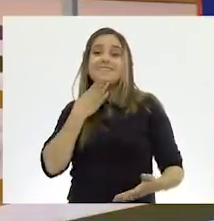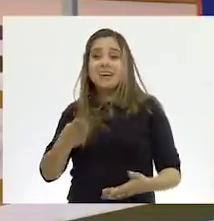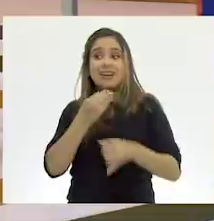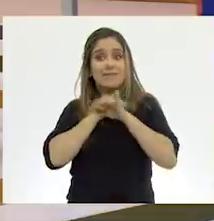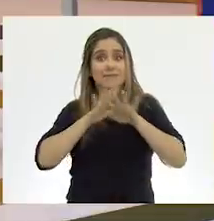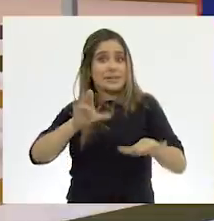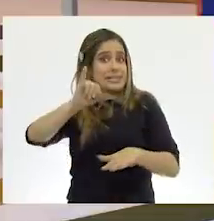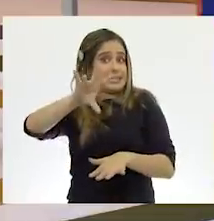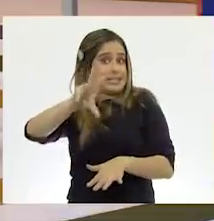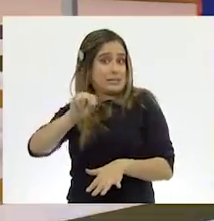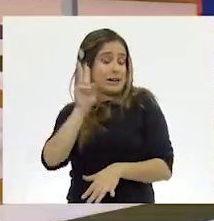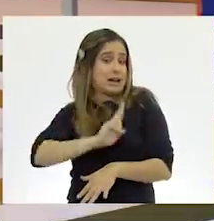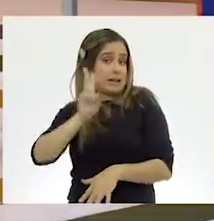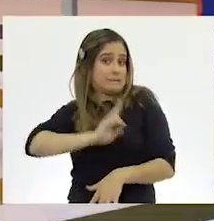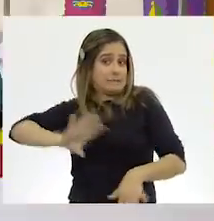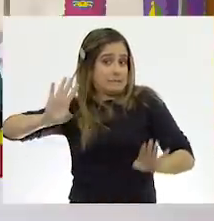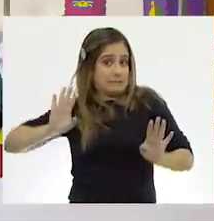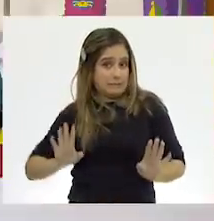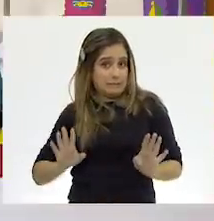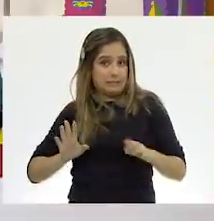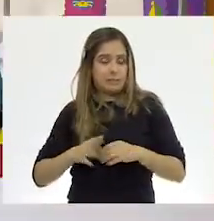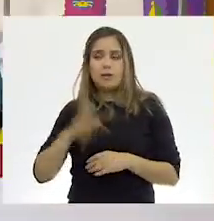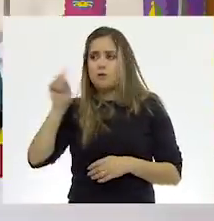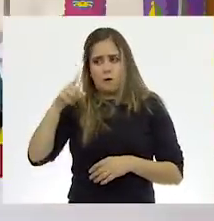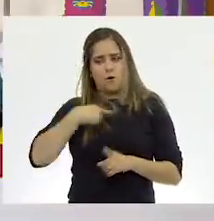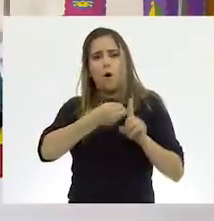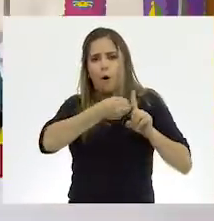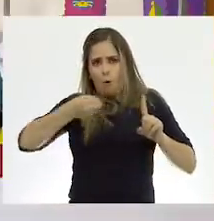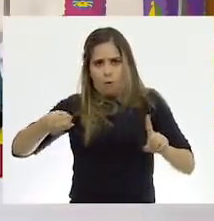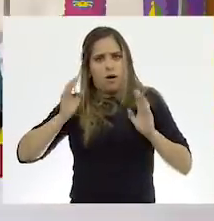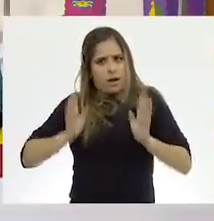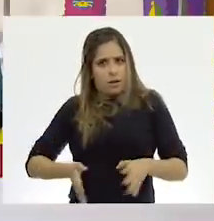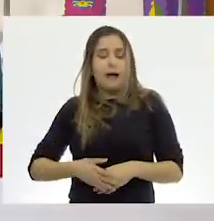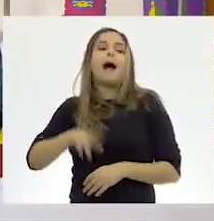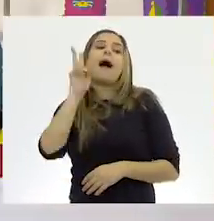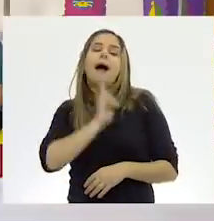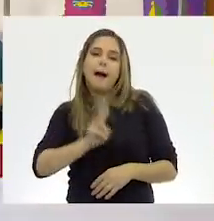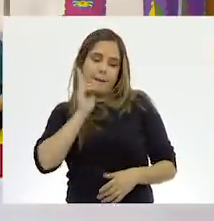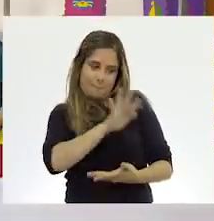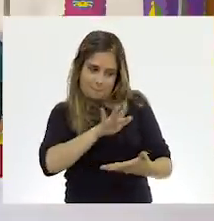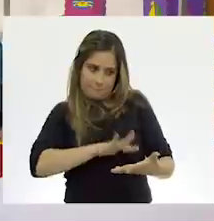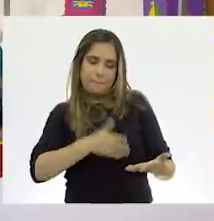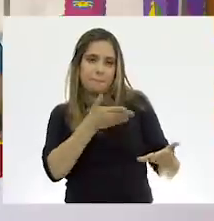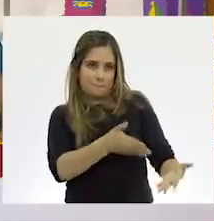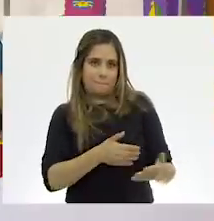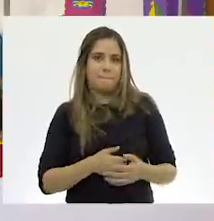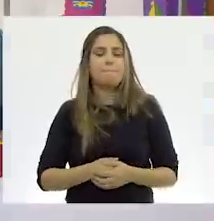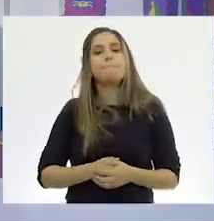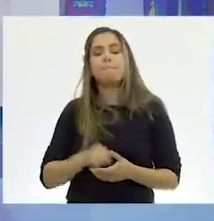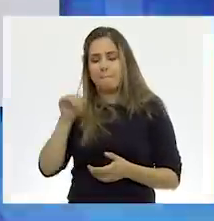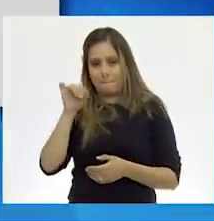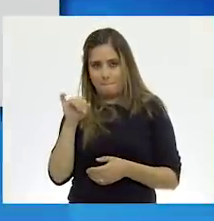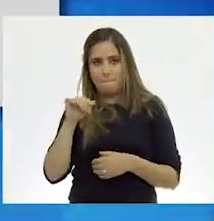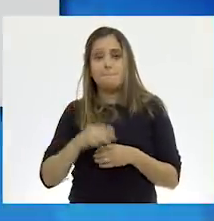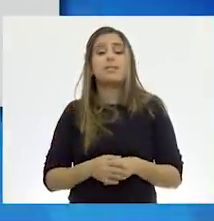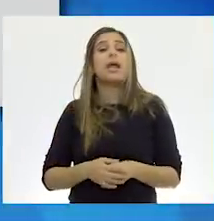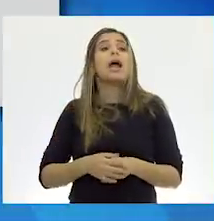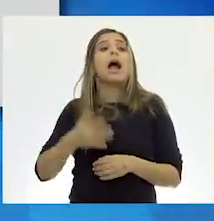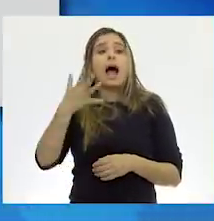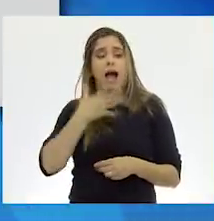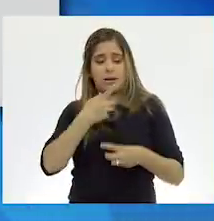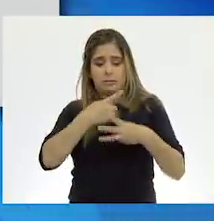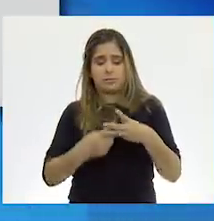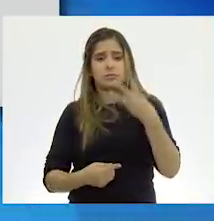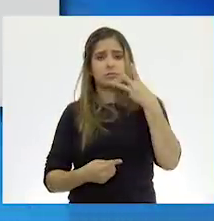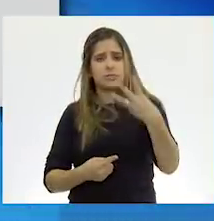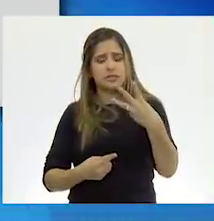¿Qué tal si estaba revuelta? No, yo me fijé que estuviera bien. Ok, ¿me lo podemos leer? ¿Me ayudas? Sí, las tres